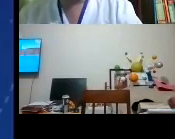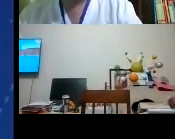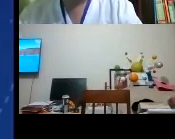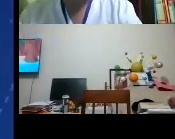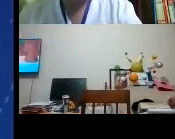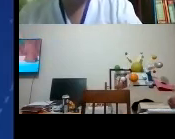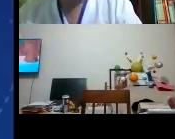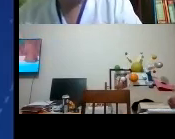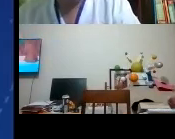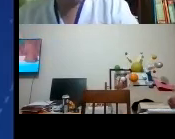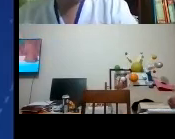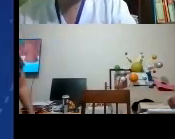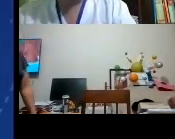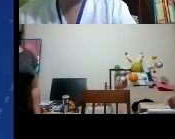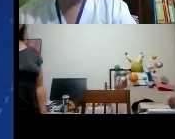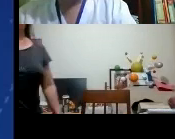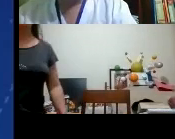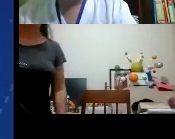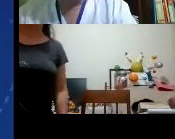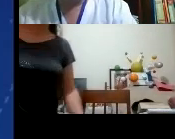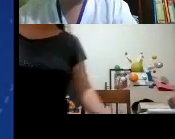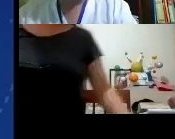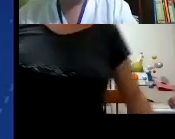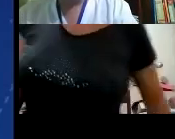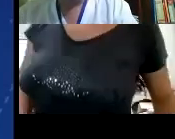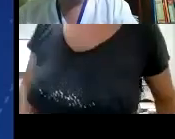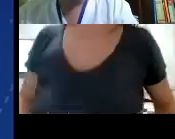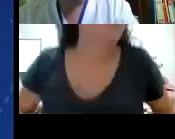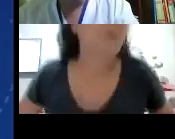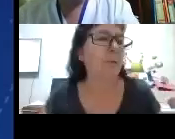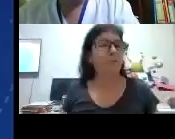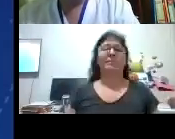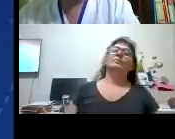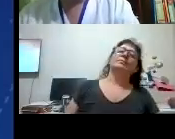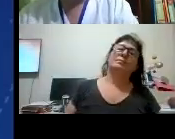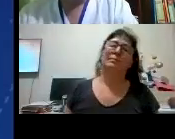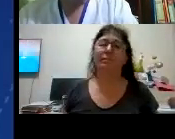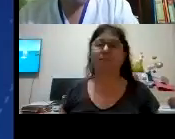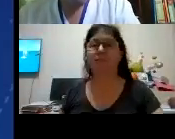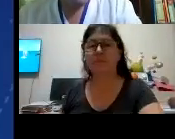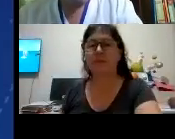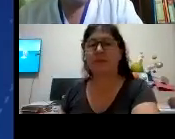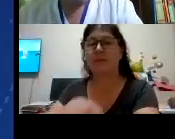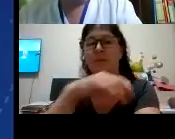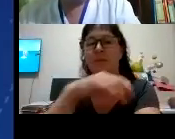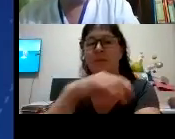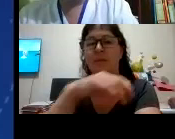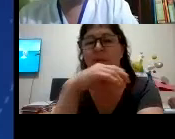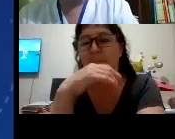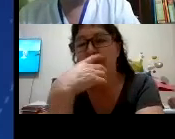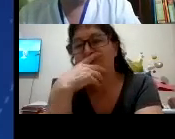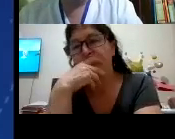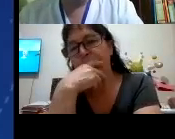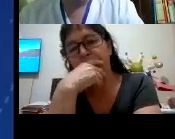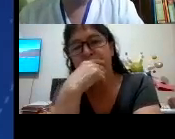que es oxígeno, a nivel de lo que es la funcionalidad del sistema cardiorrespiratorio, se ve deteriorado ante la presencia de la cepa